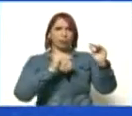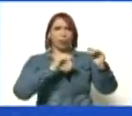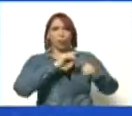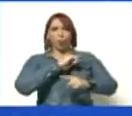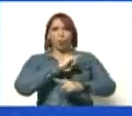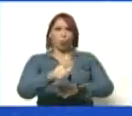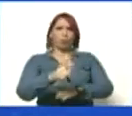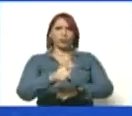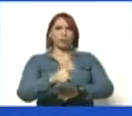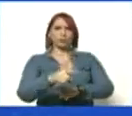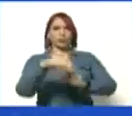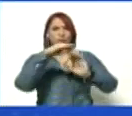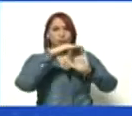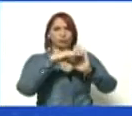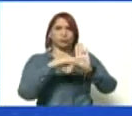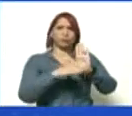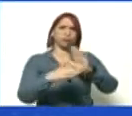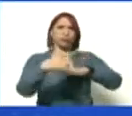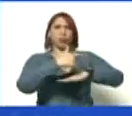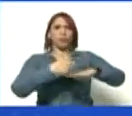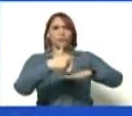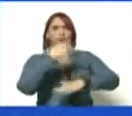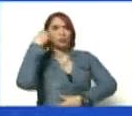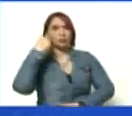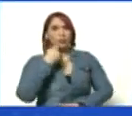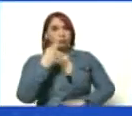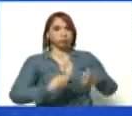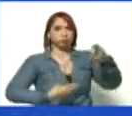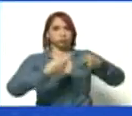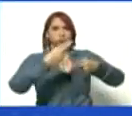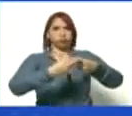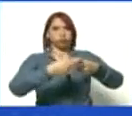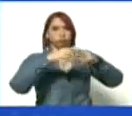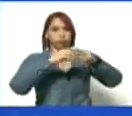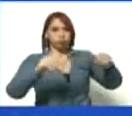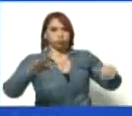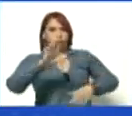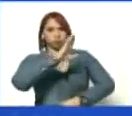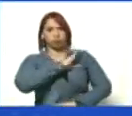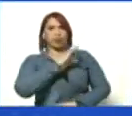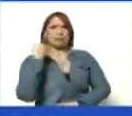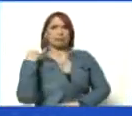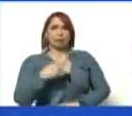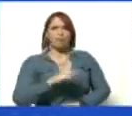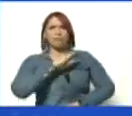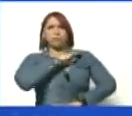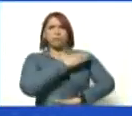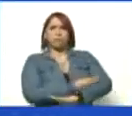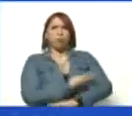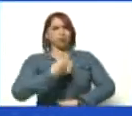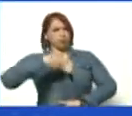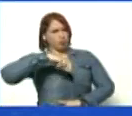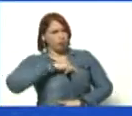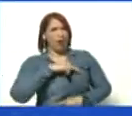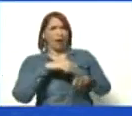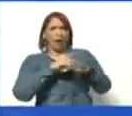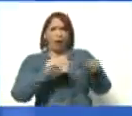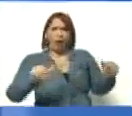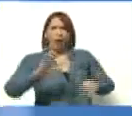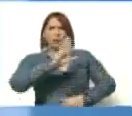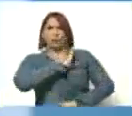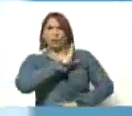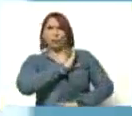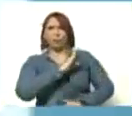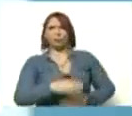gobierno bolivariano y se construyó en el territorio. Y tenemos una fortaleza en nuestros territorios